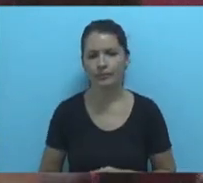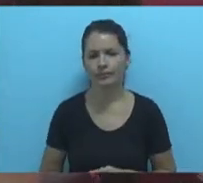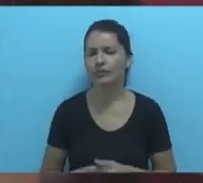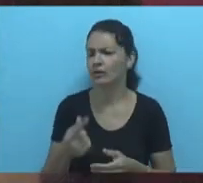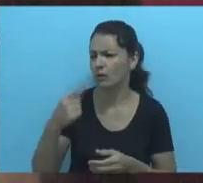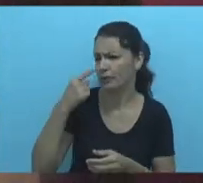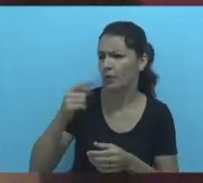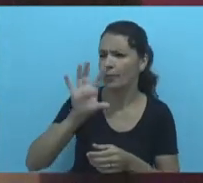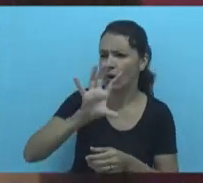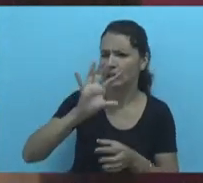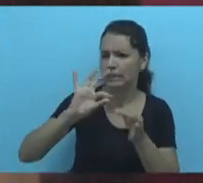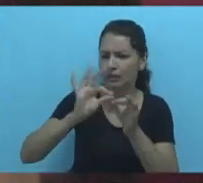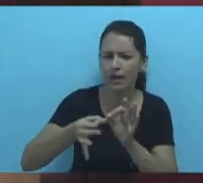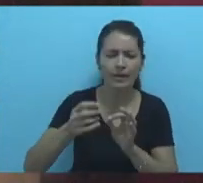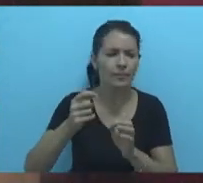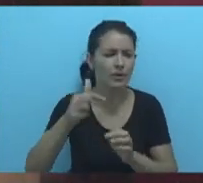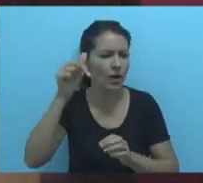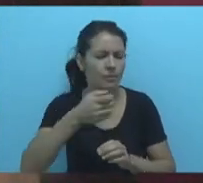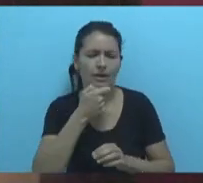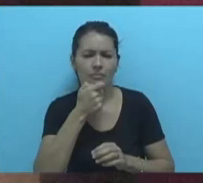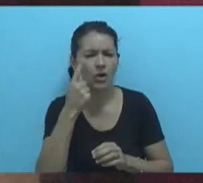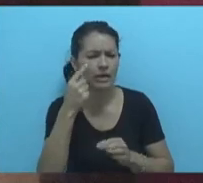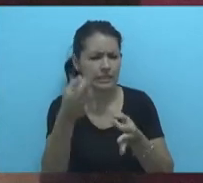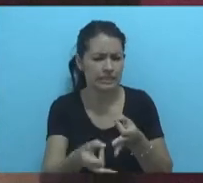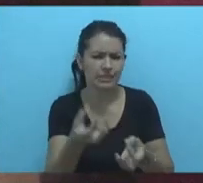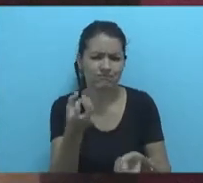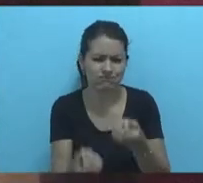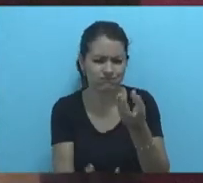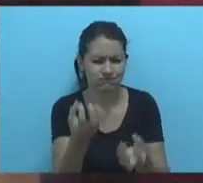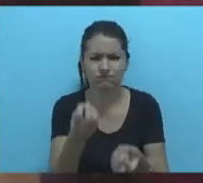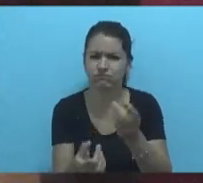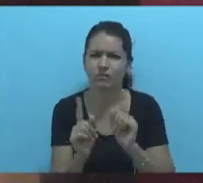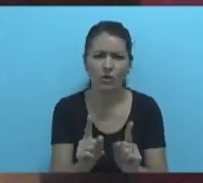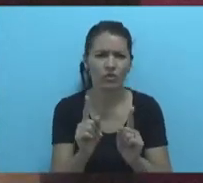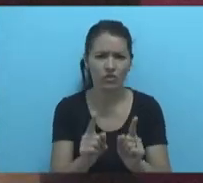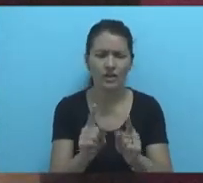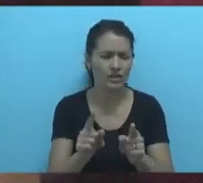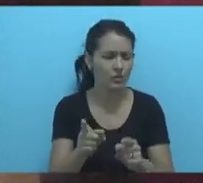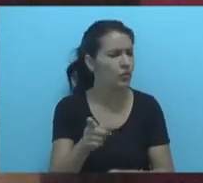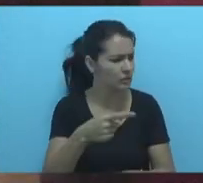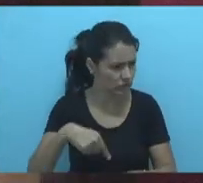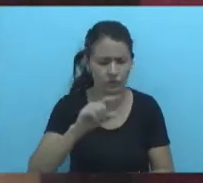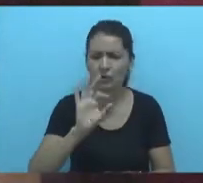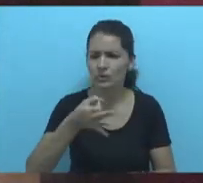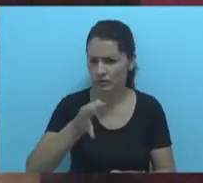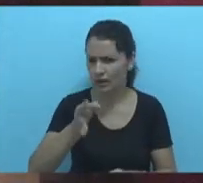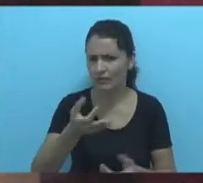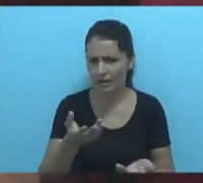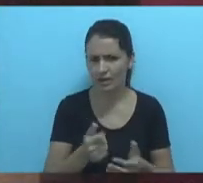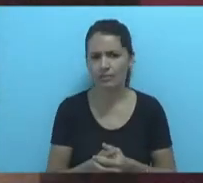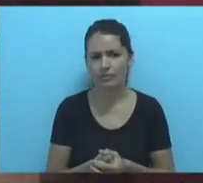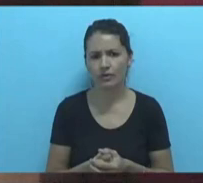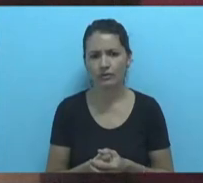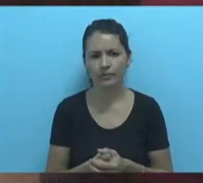de Corrientes, sino por la permanente quema de islas que sufrimos en la zona, y